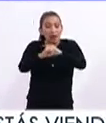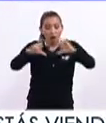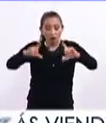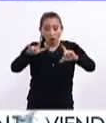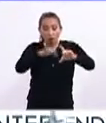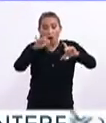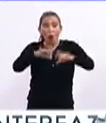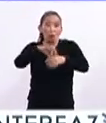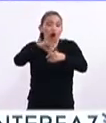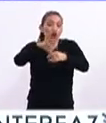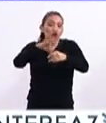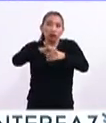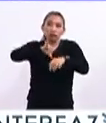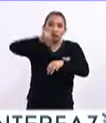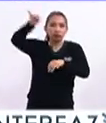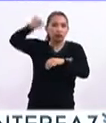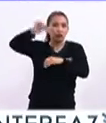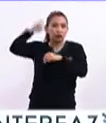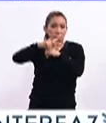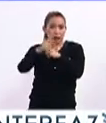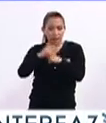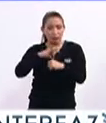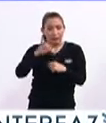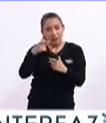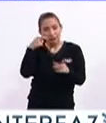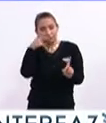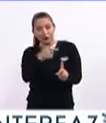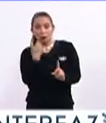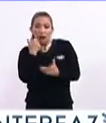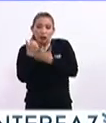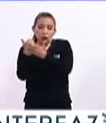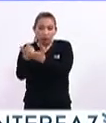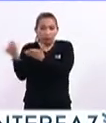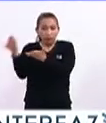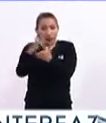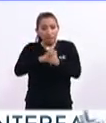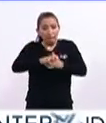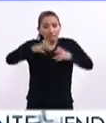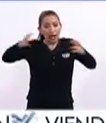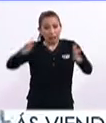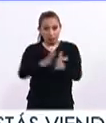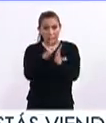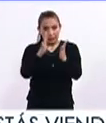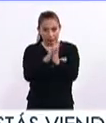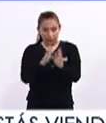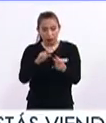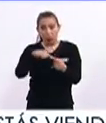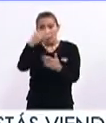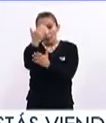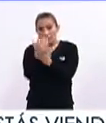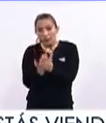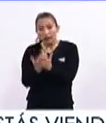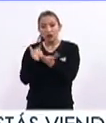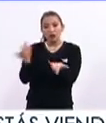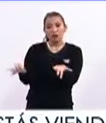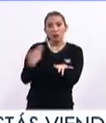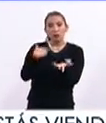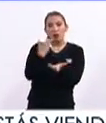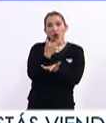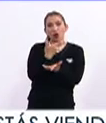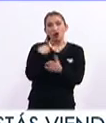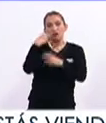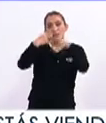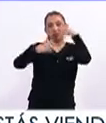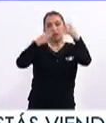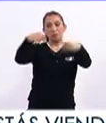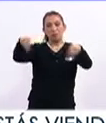voto electrónico a distancia para tratar, uno, de pues, incrementar claro. la participación, dos, disminuir la huella de carbono que genera